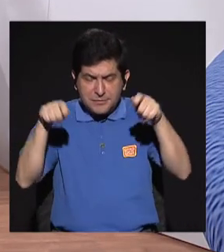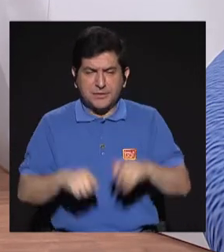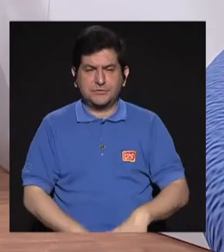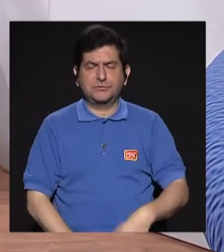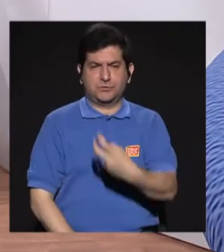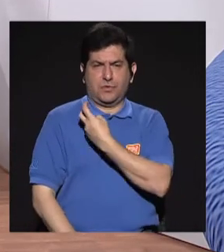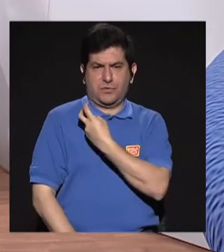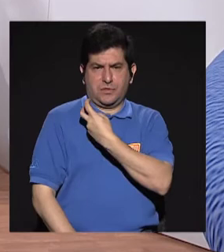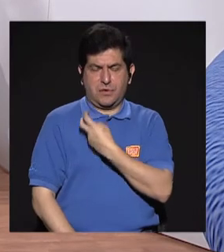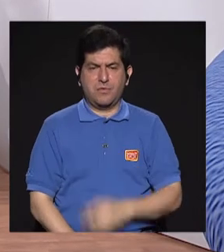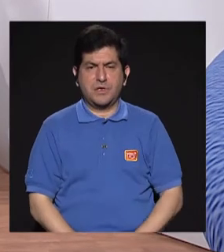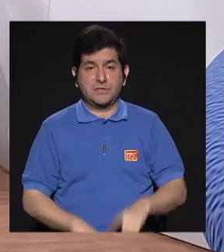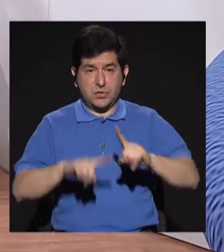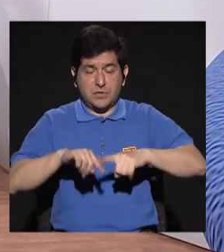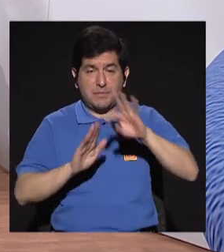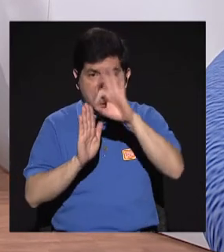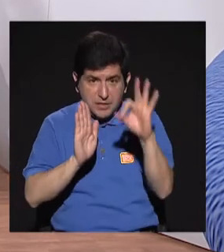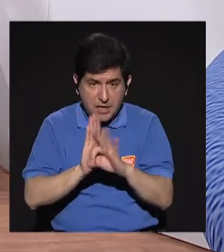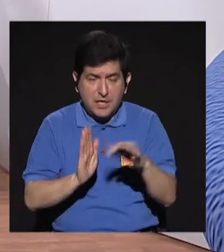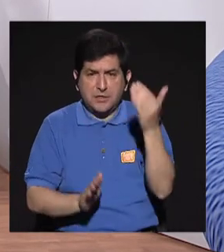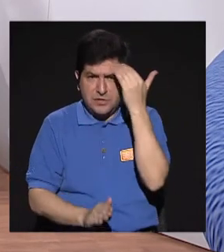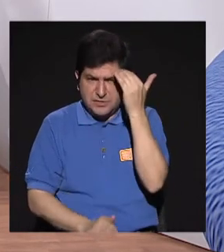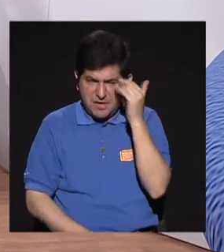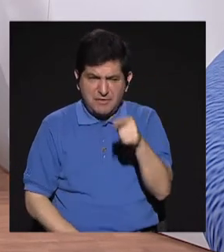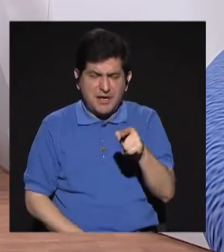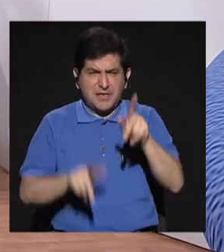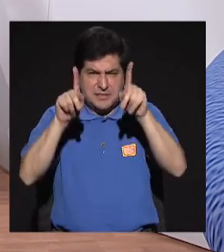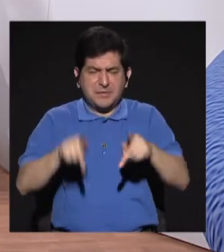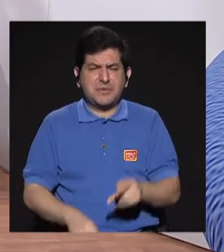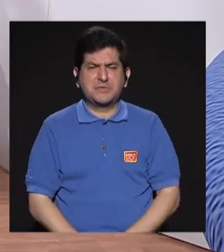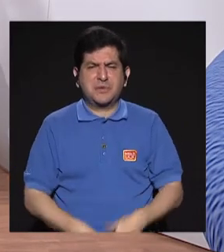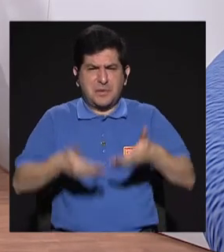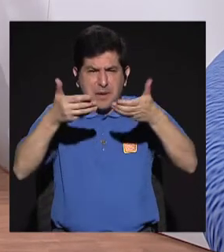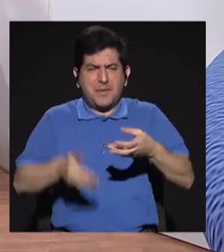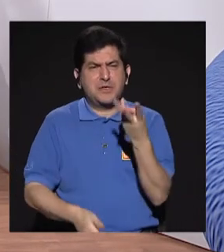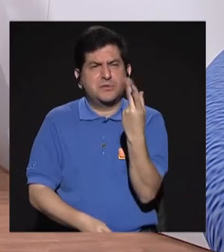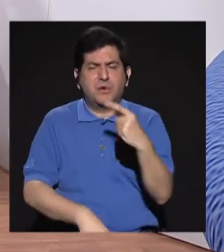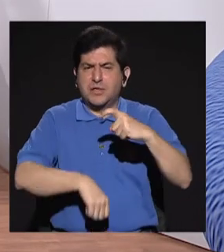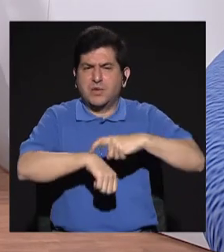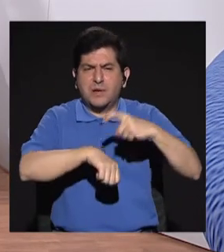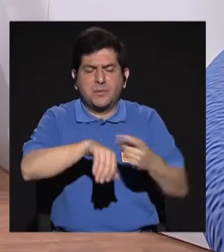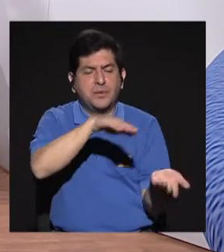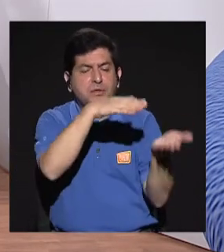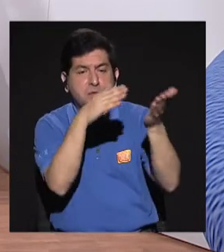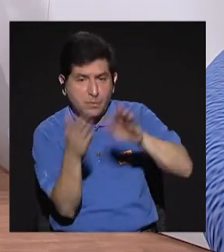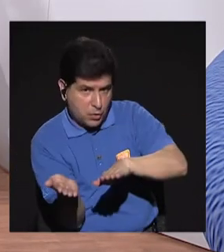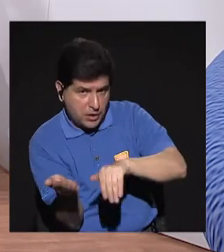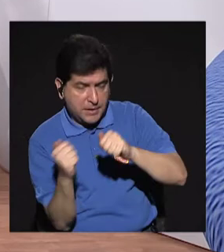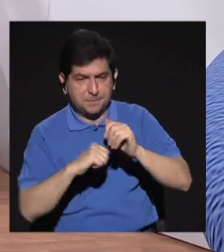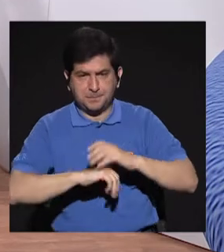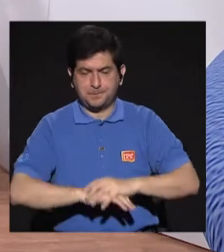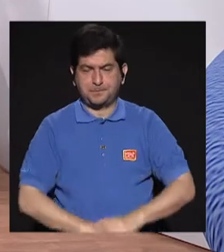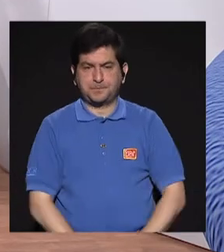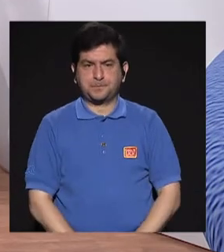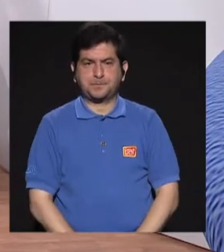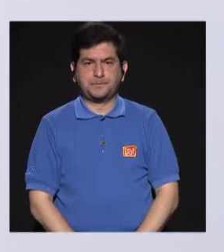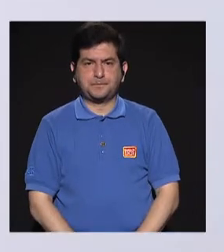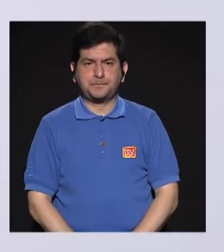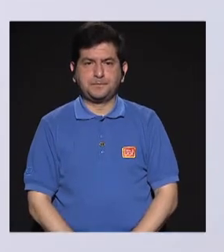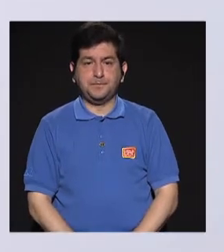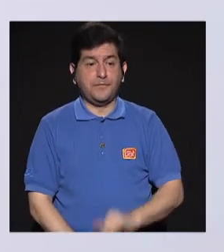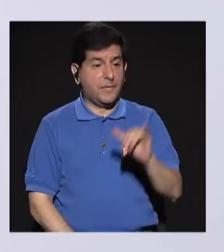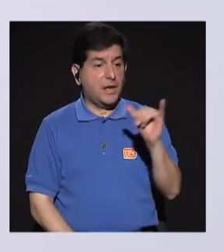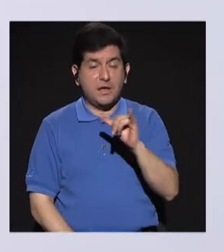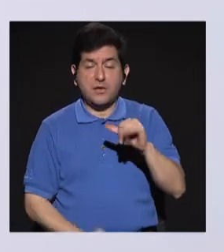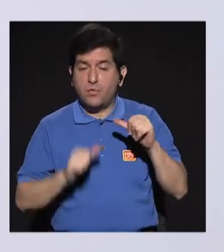los huesos para en base a unas fórmulas determinar cuánto pudo haber pesado ese individuo al momento de su muerte y